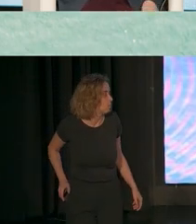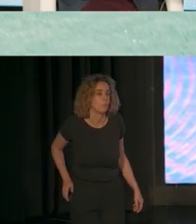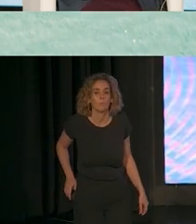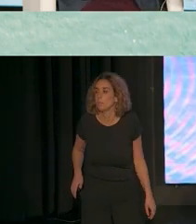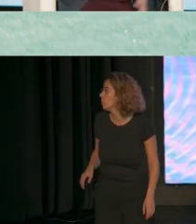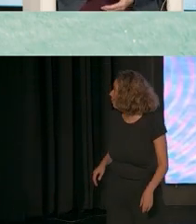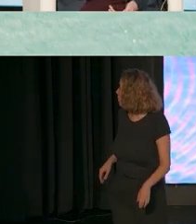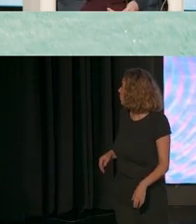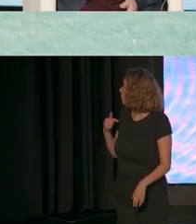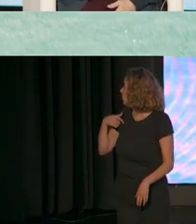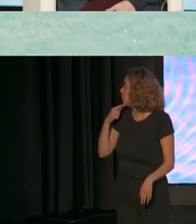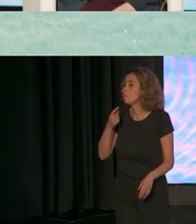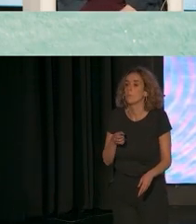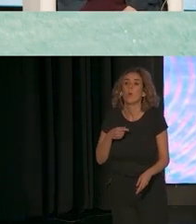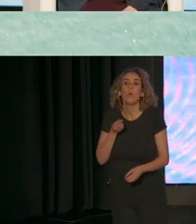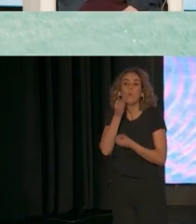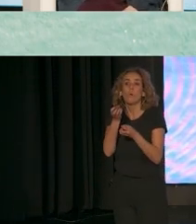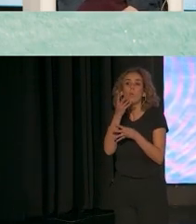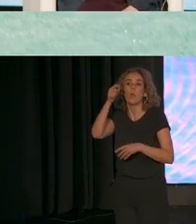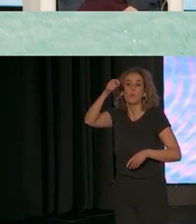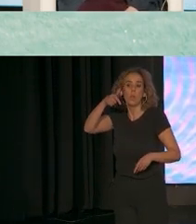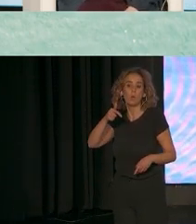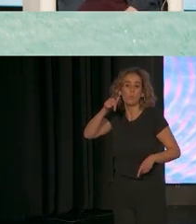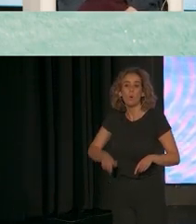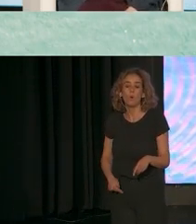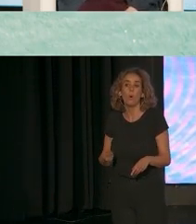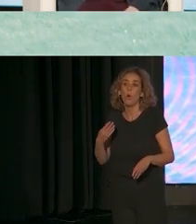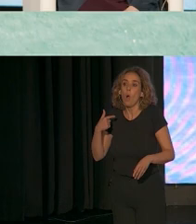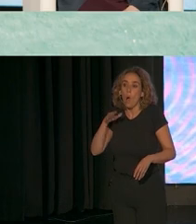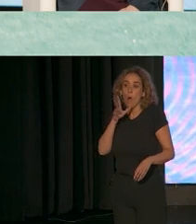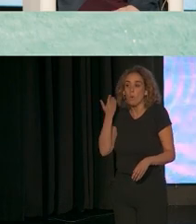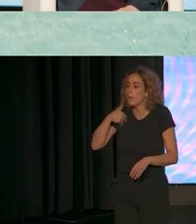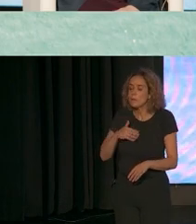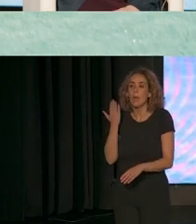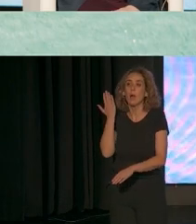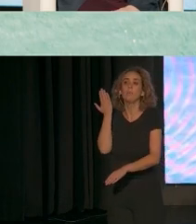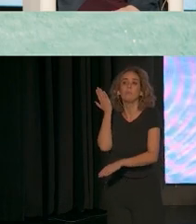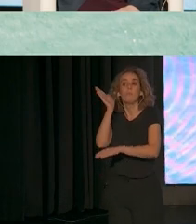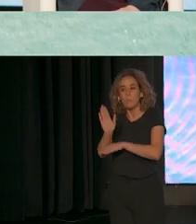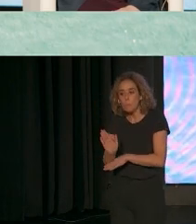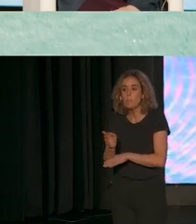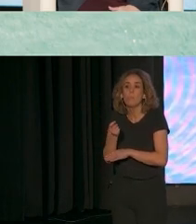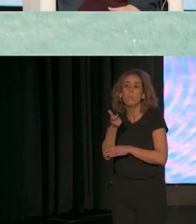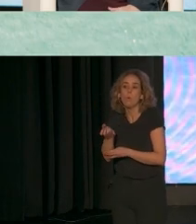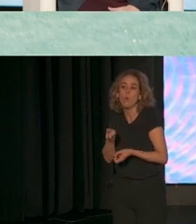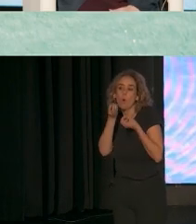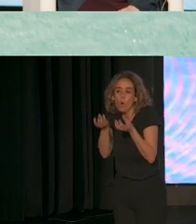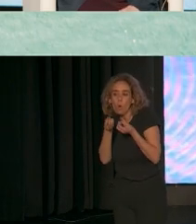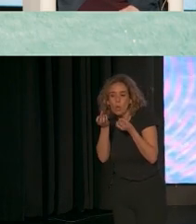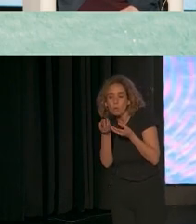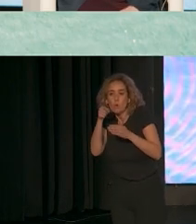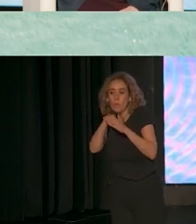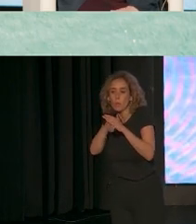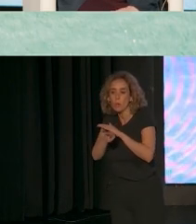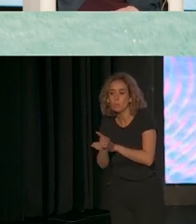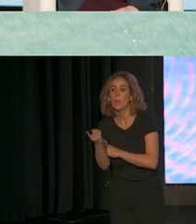Voy a contaros un poquito sobre mí misma, aunque ya se me ha presentado, pero para dar un poquito de información, un poco más. Tengo